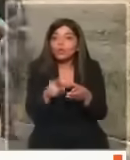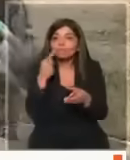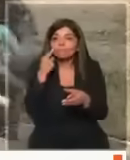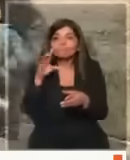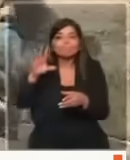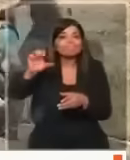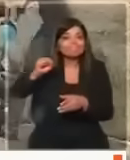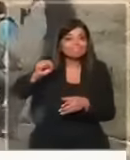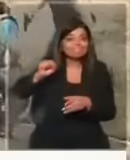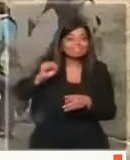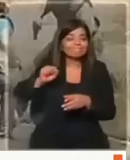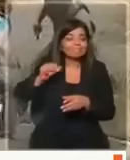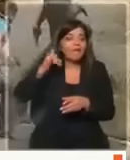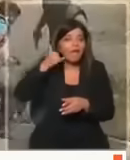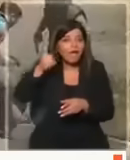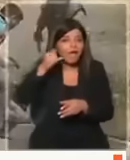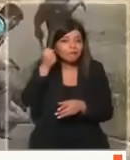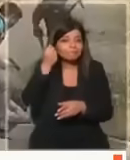expuestas.